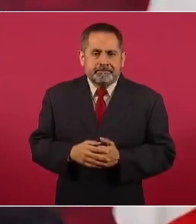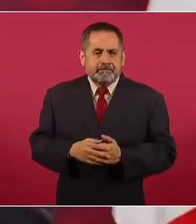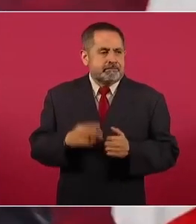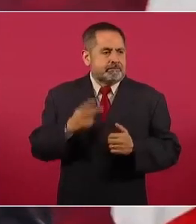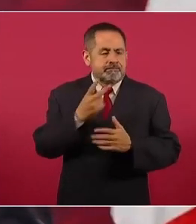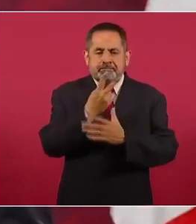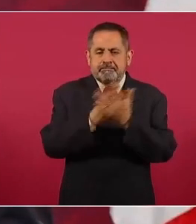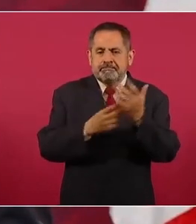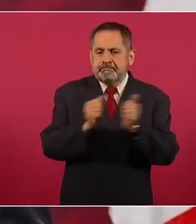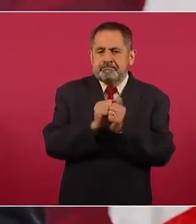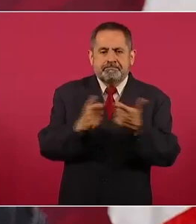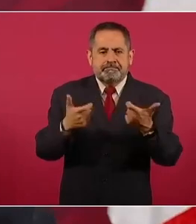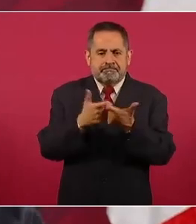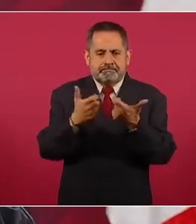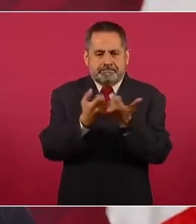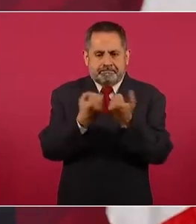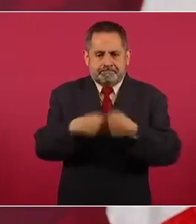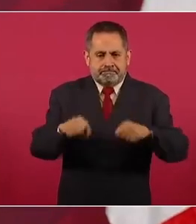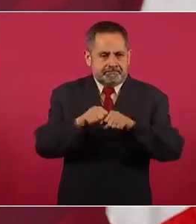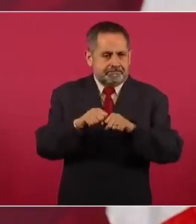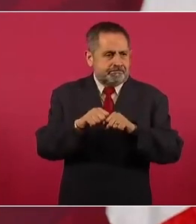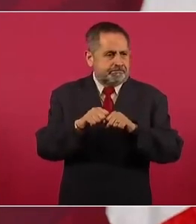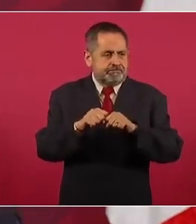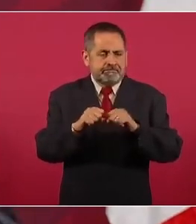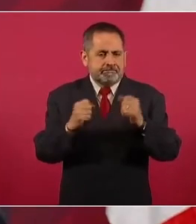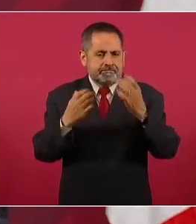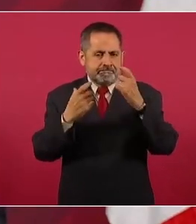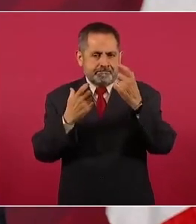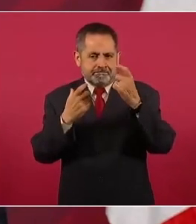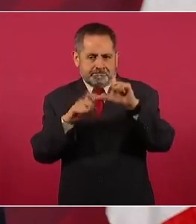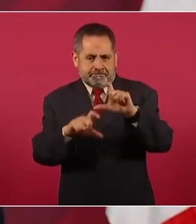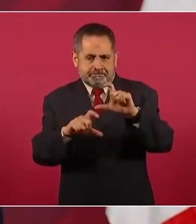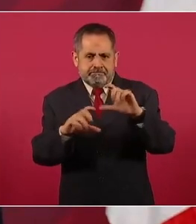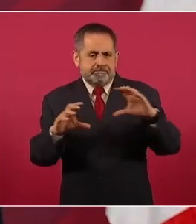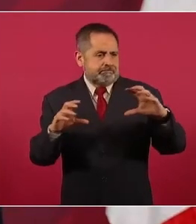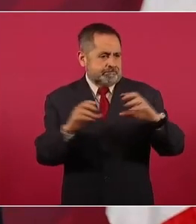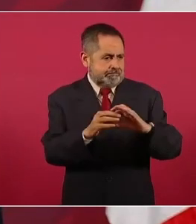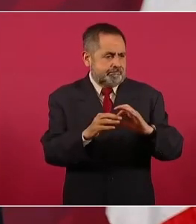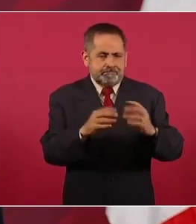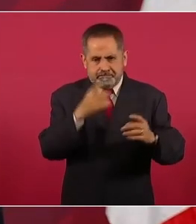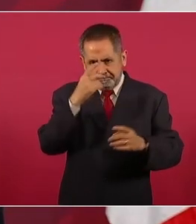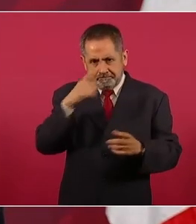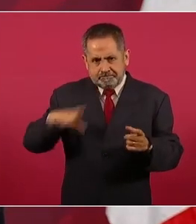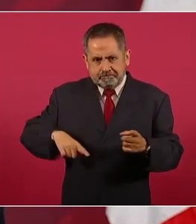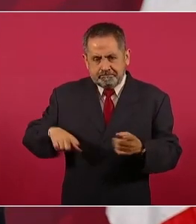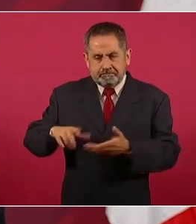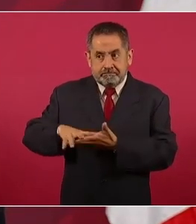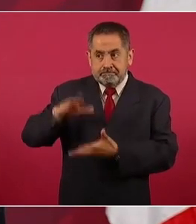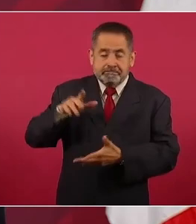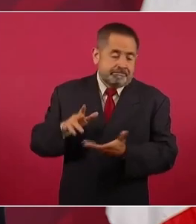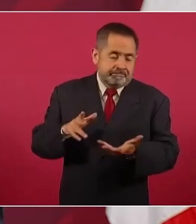mixto con participación mayoritaria del gobierno.